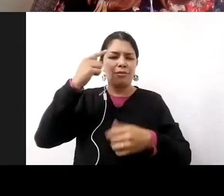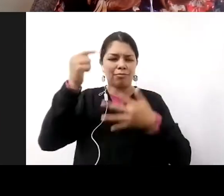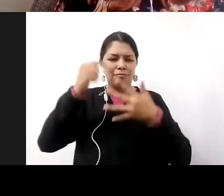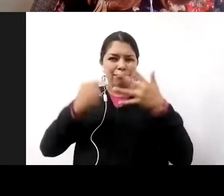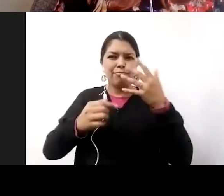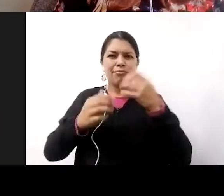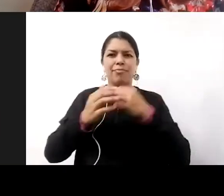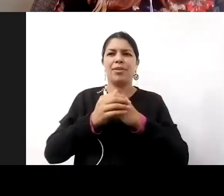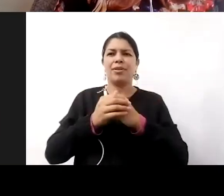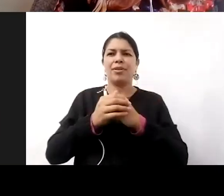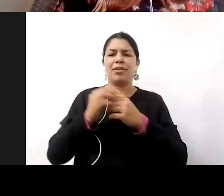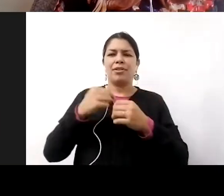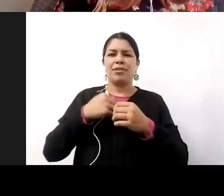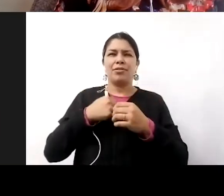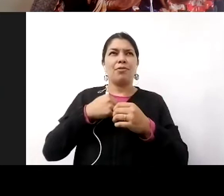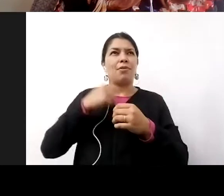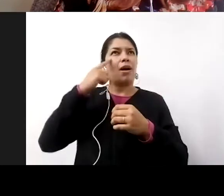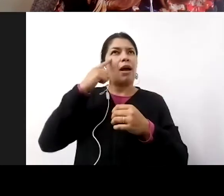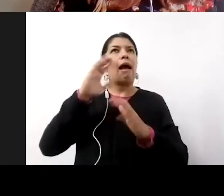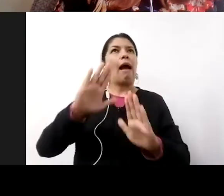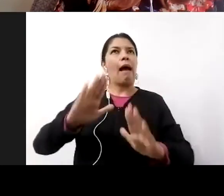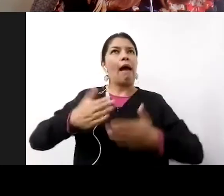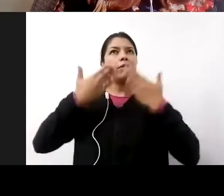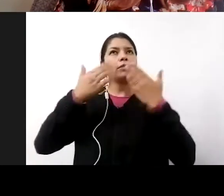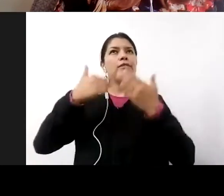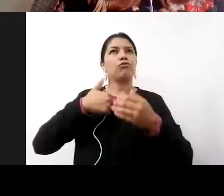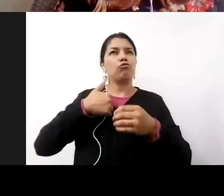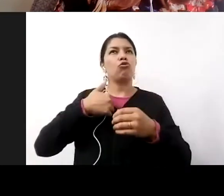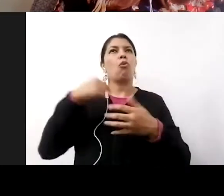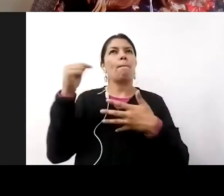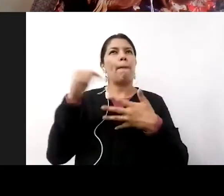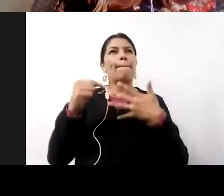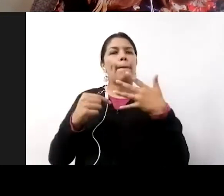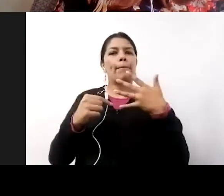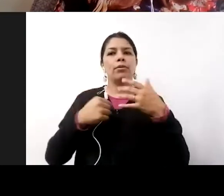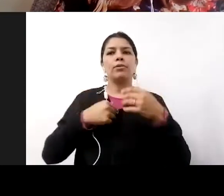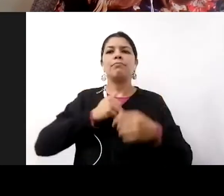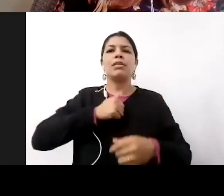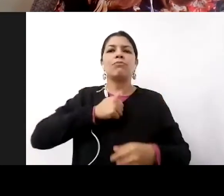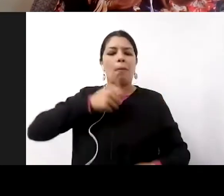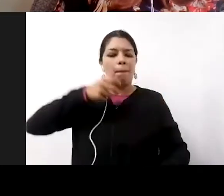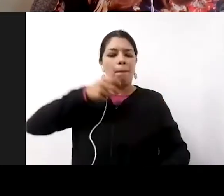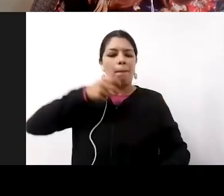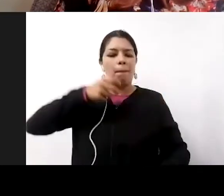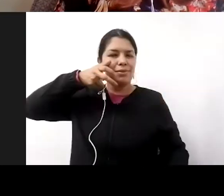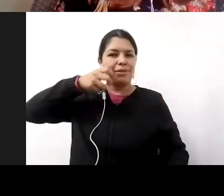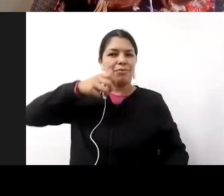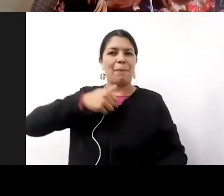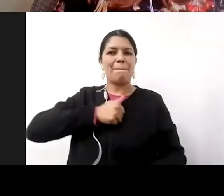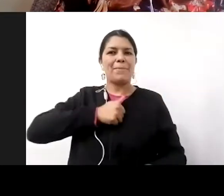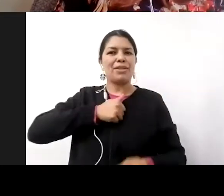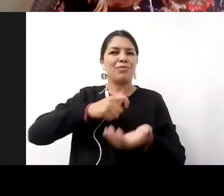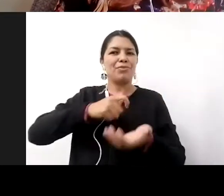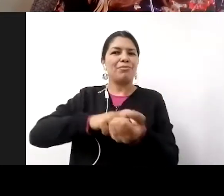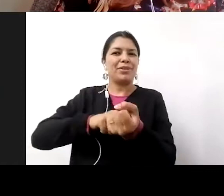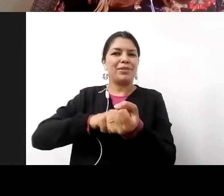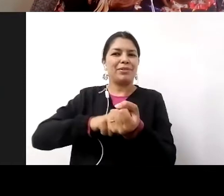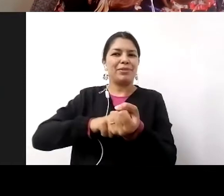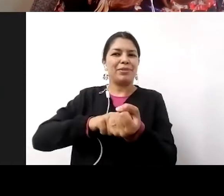persona tiene de sí misma. Es la percepción y la descripción de la personalidad, de los riesgos y